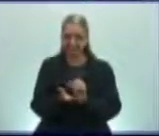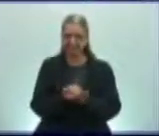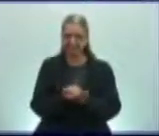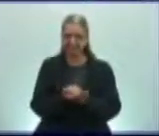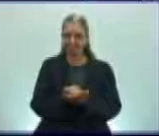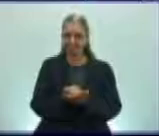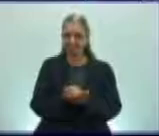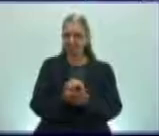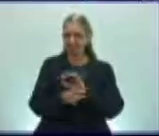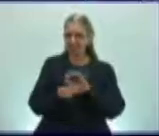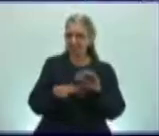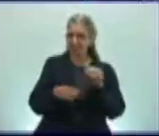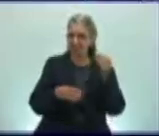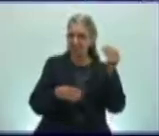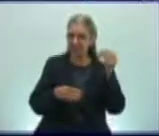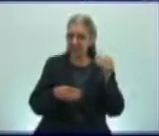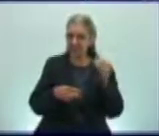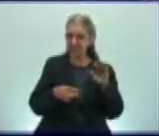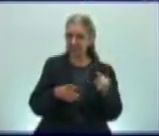borde superior